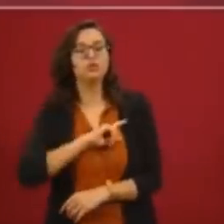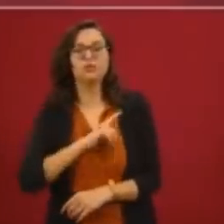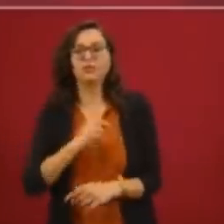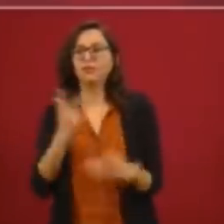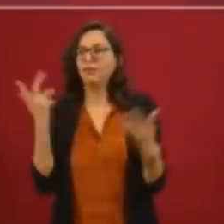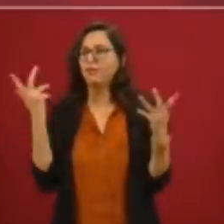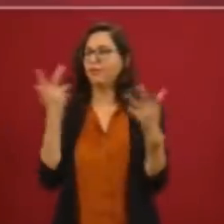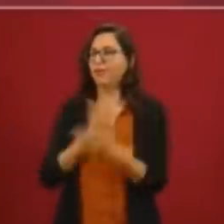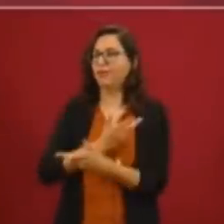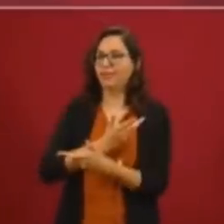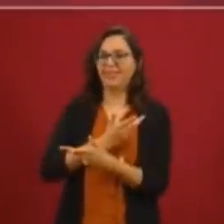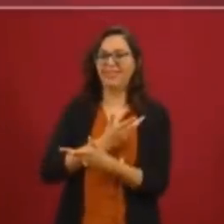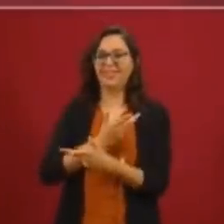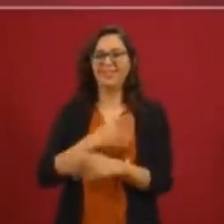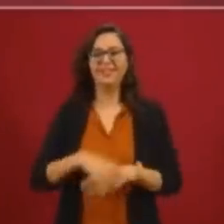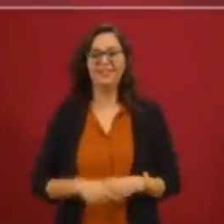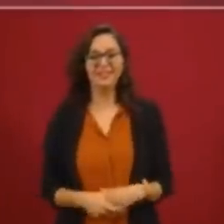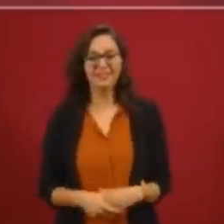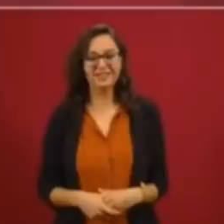Eso fue lo que resolvieron.